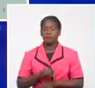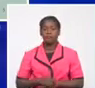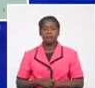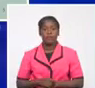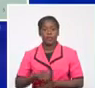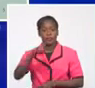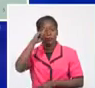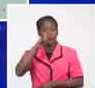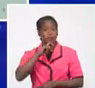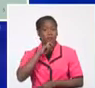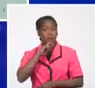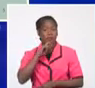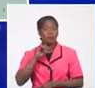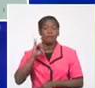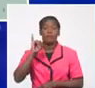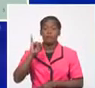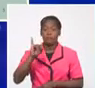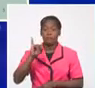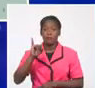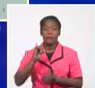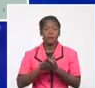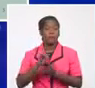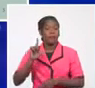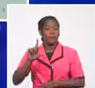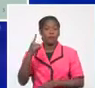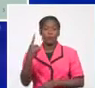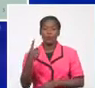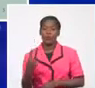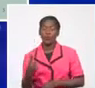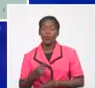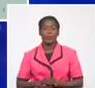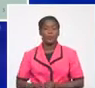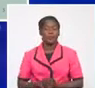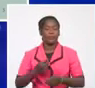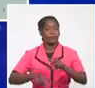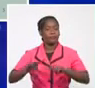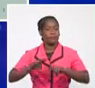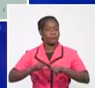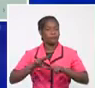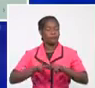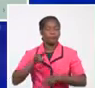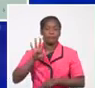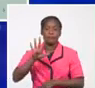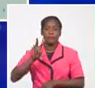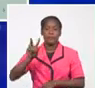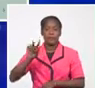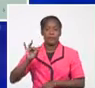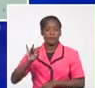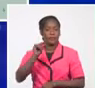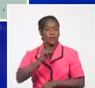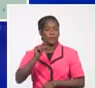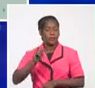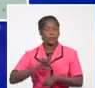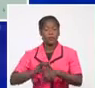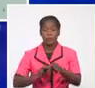San Cristóbal 1 en cada uno. La Habana confirma 527 casos